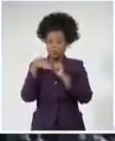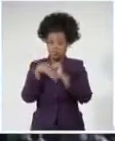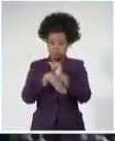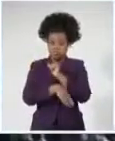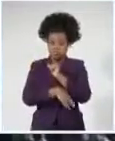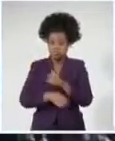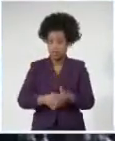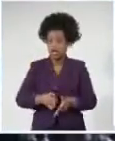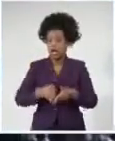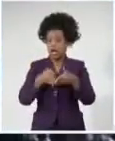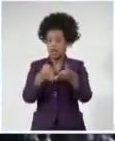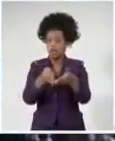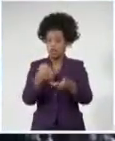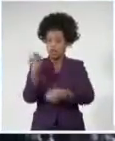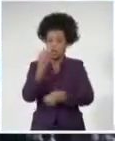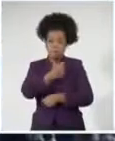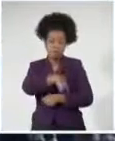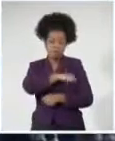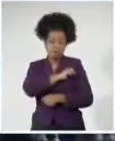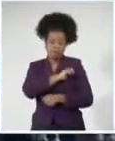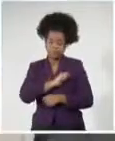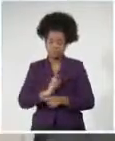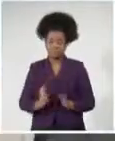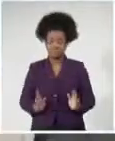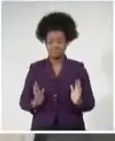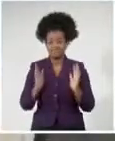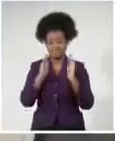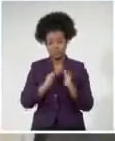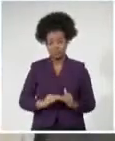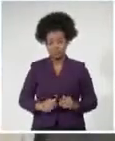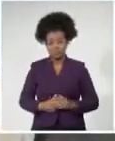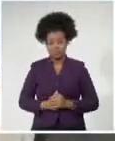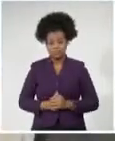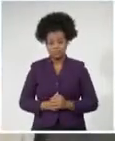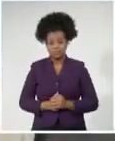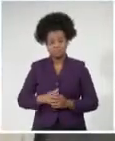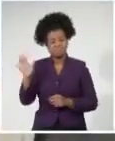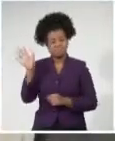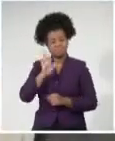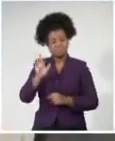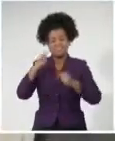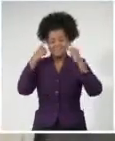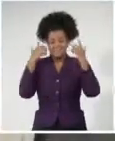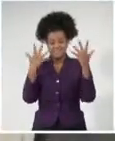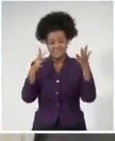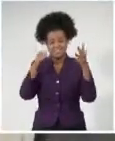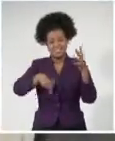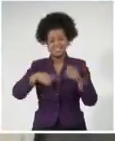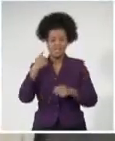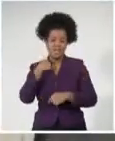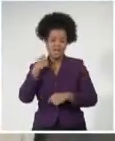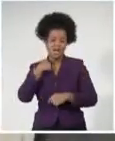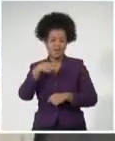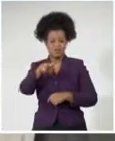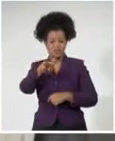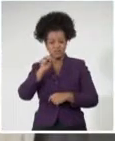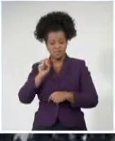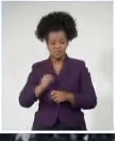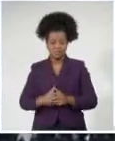el individualismo que en el compartir solidario. Feliz año nuevo, buen almuerzo y hasta